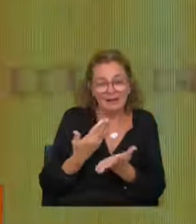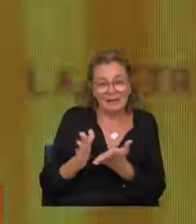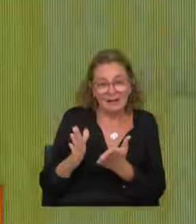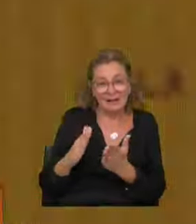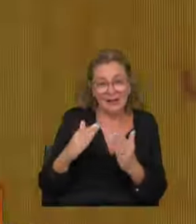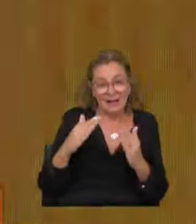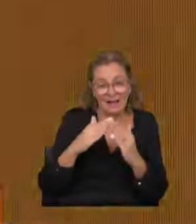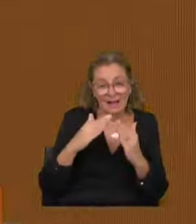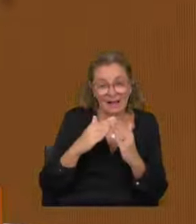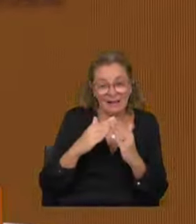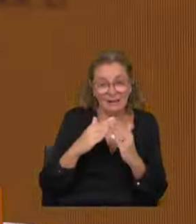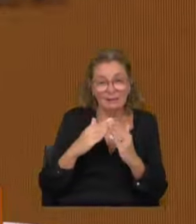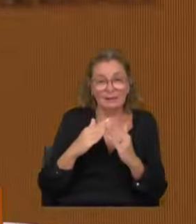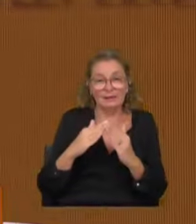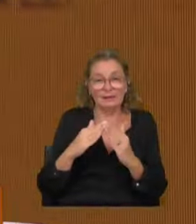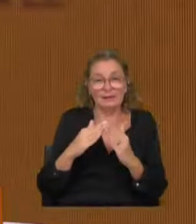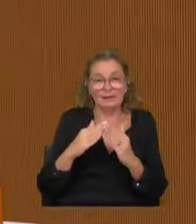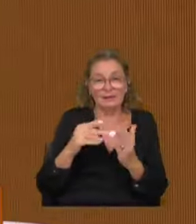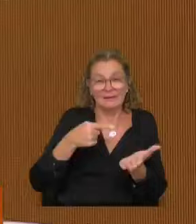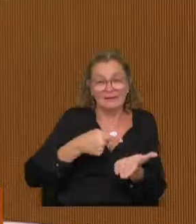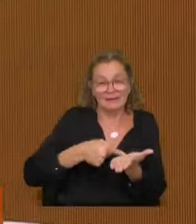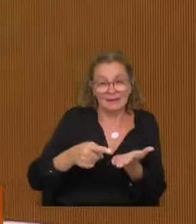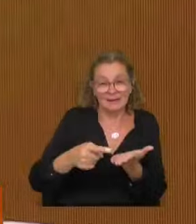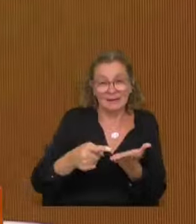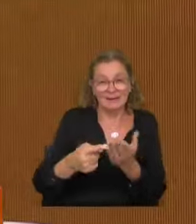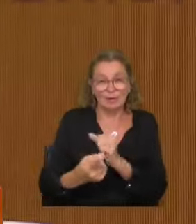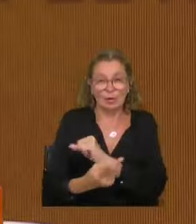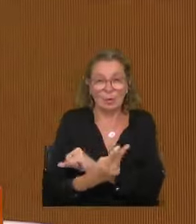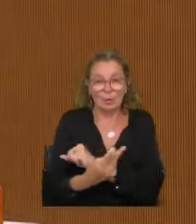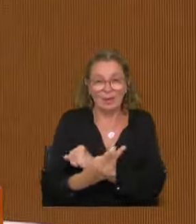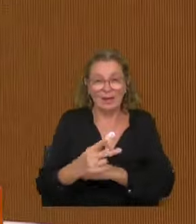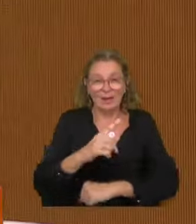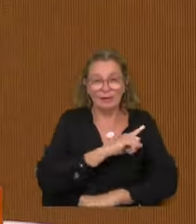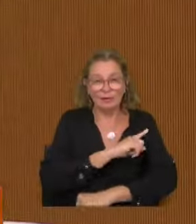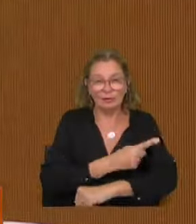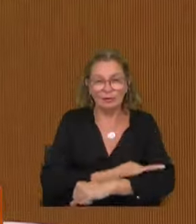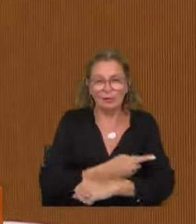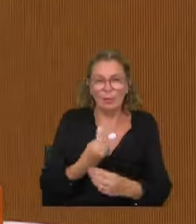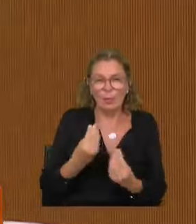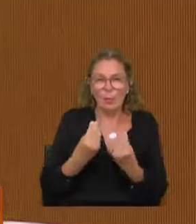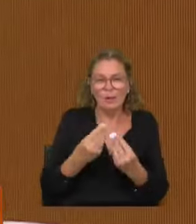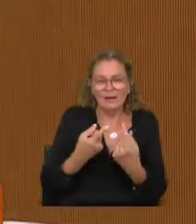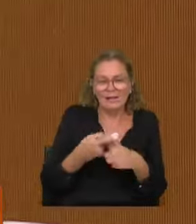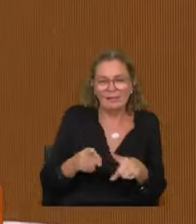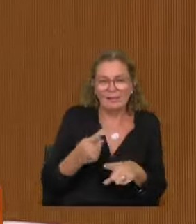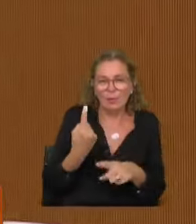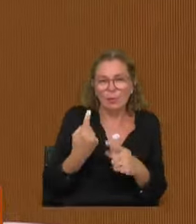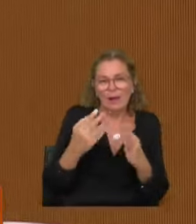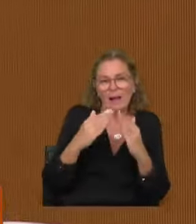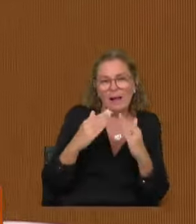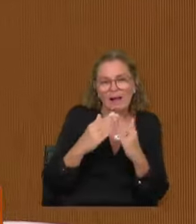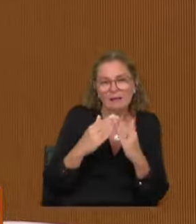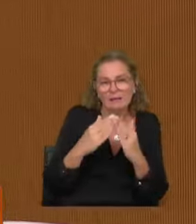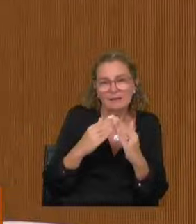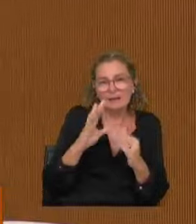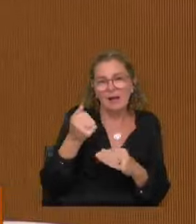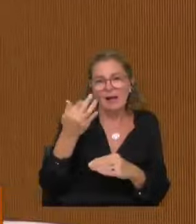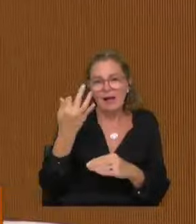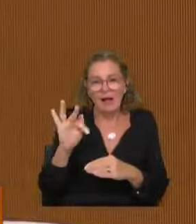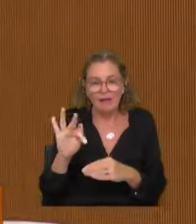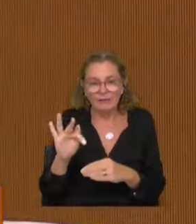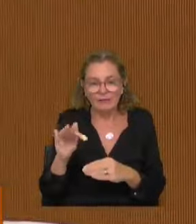hogar y pasar la modalidad de Centro acogimiento el fortalecimiento de la infancia Cuál es la diferencia entre un hogar y un modelo caf